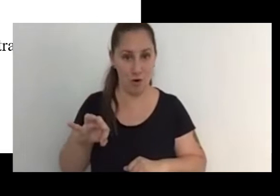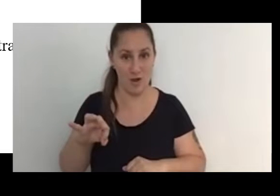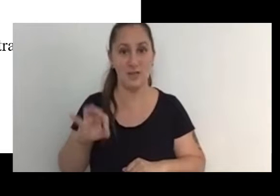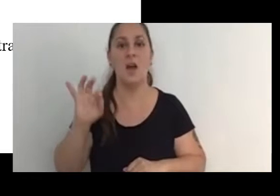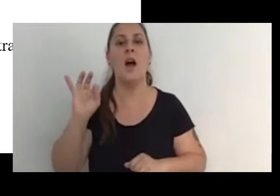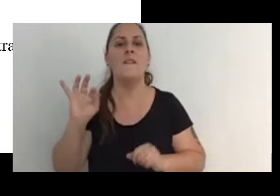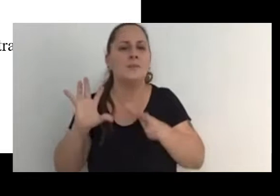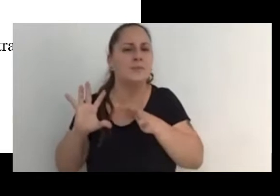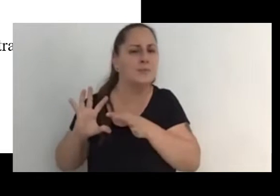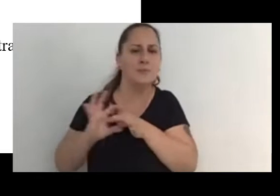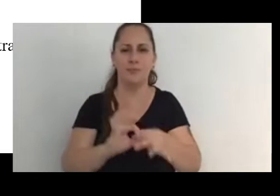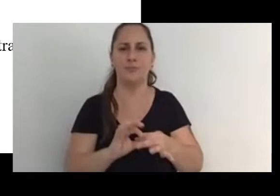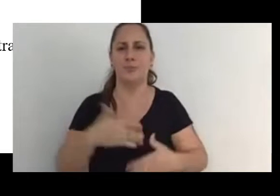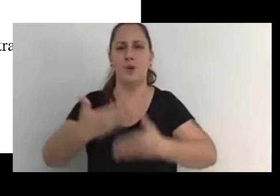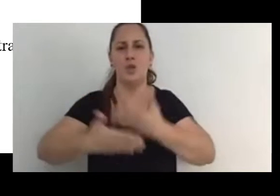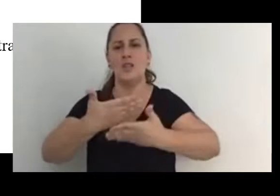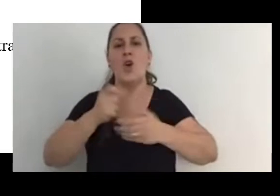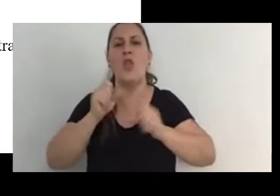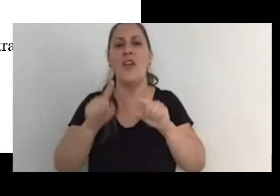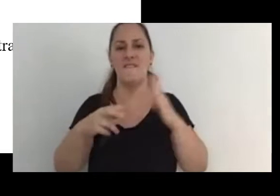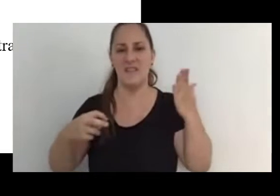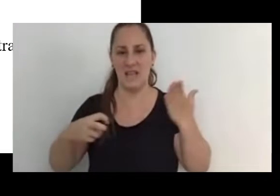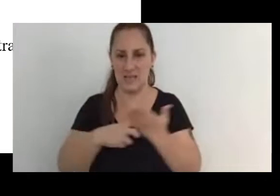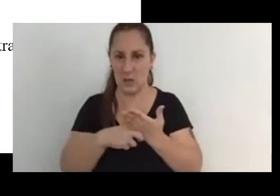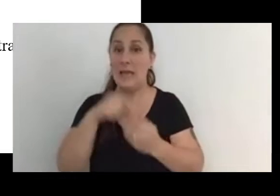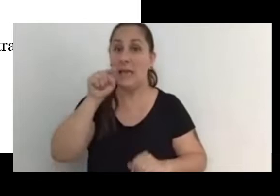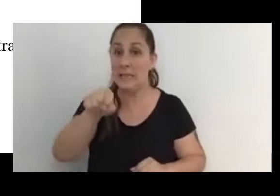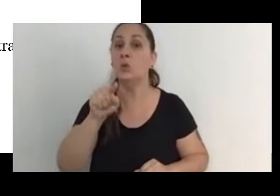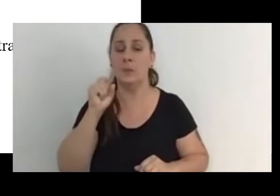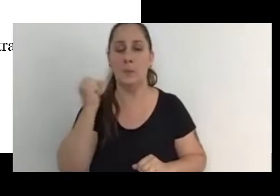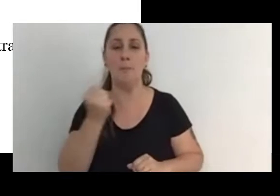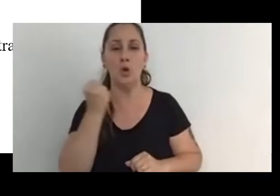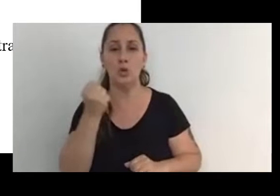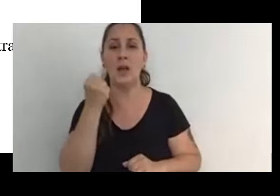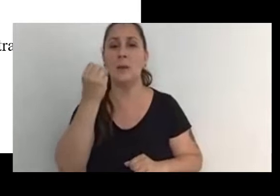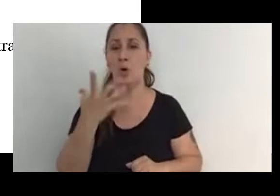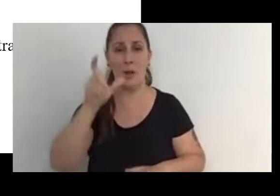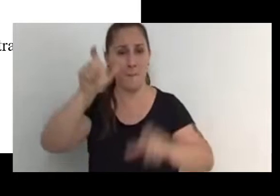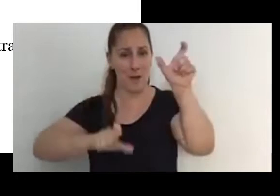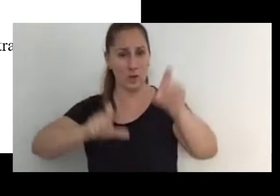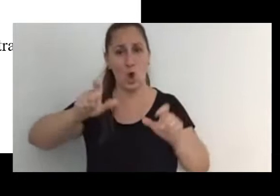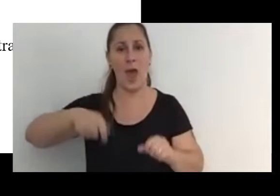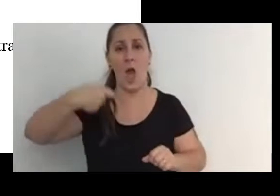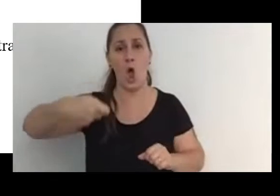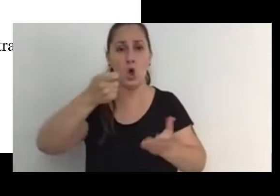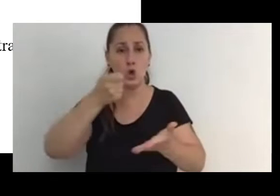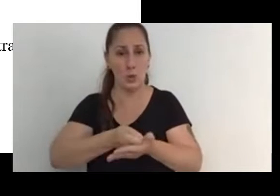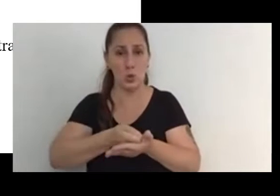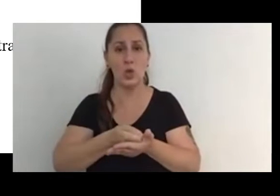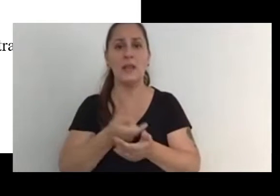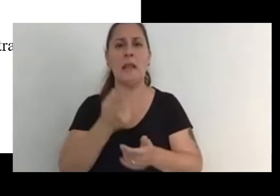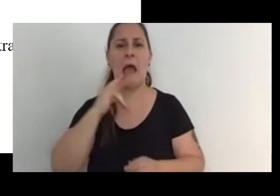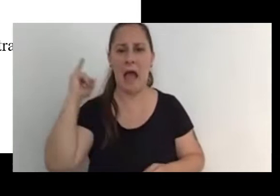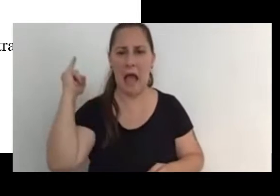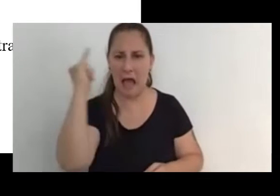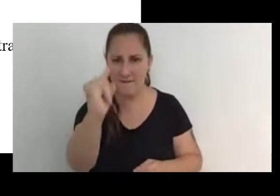a un proceso de fiscalización. Esto es importante porque todo contribuyente que hoy se le notifique un